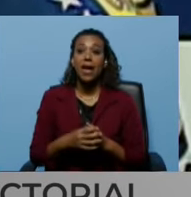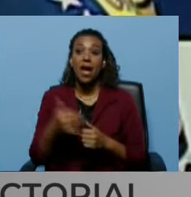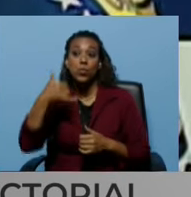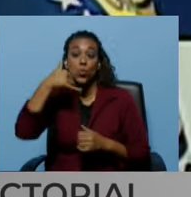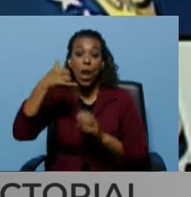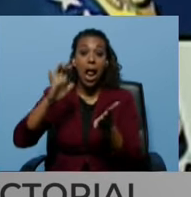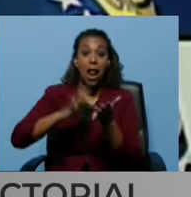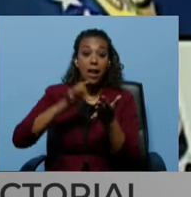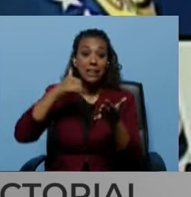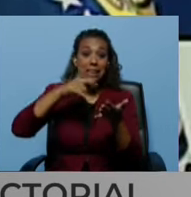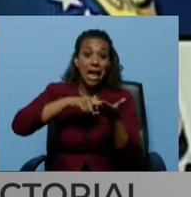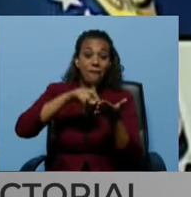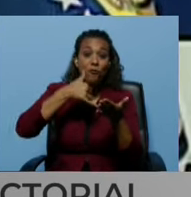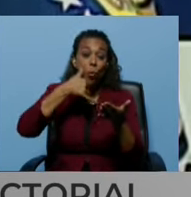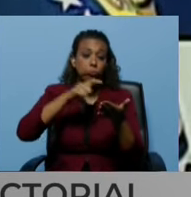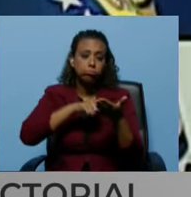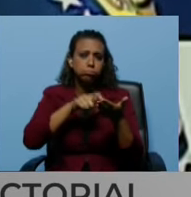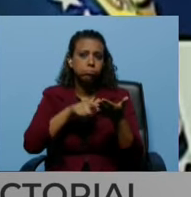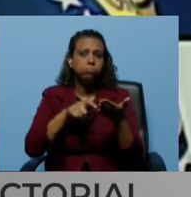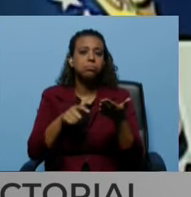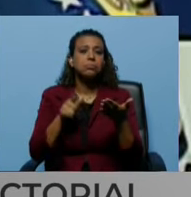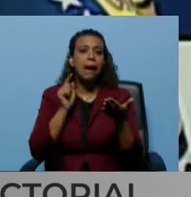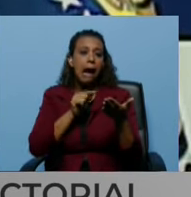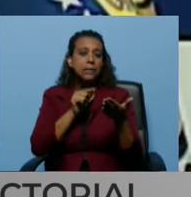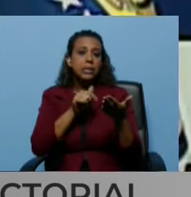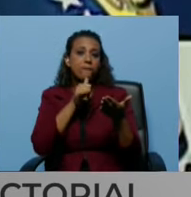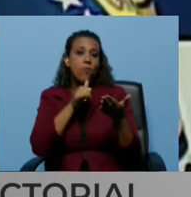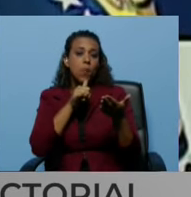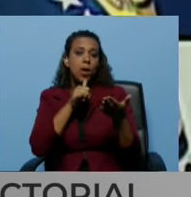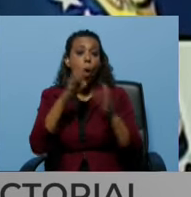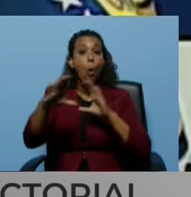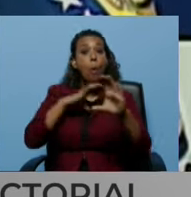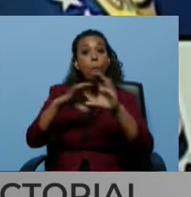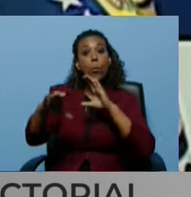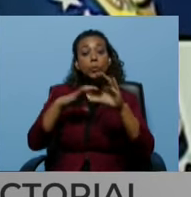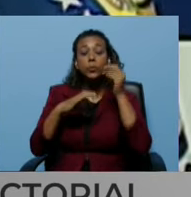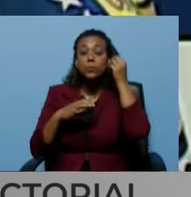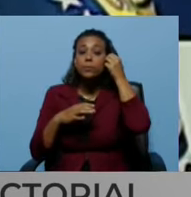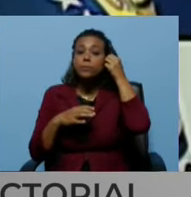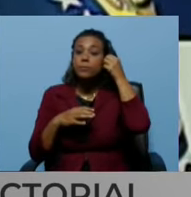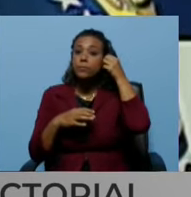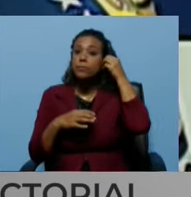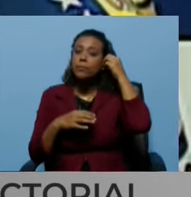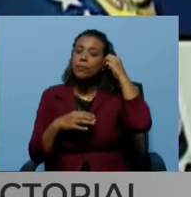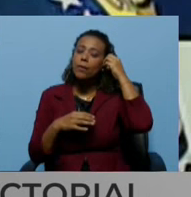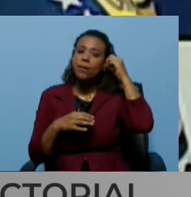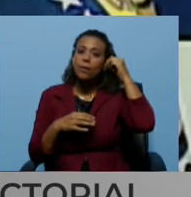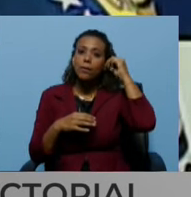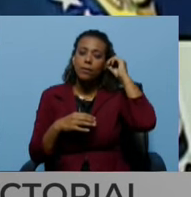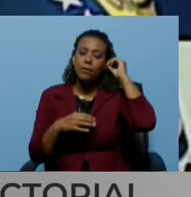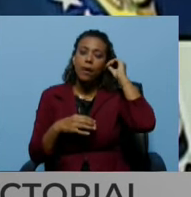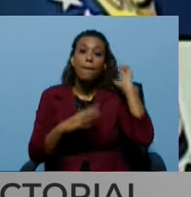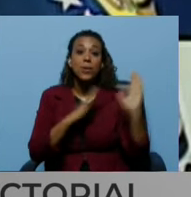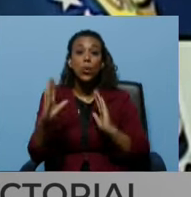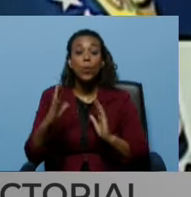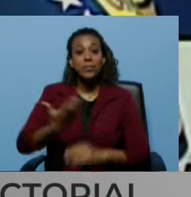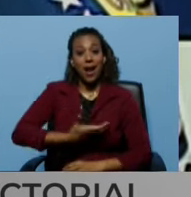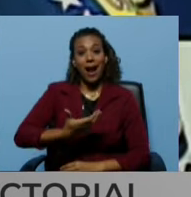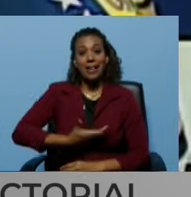teléfono, cosa con ellos, en comunicación directa, planifican el asesinato de la